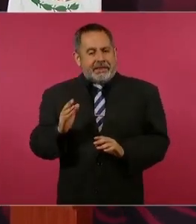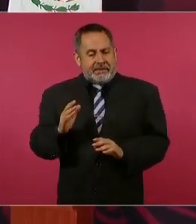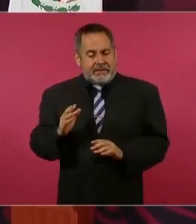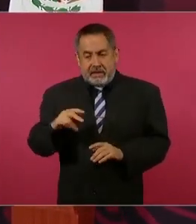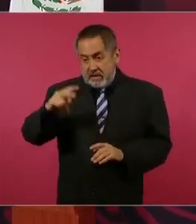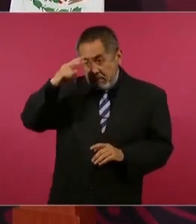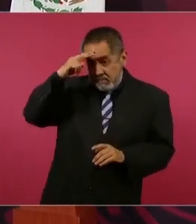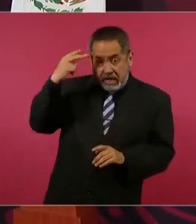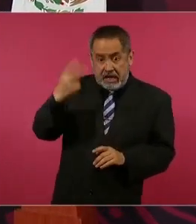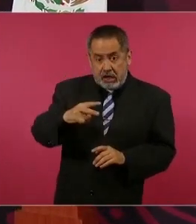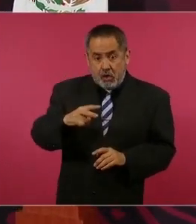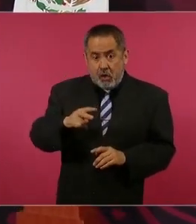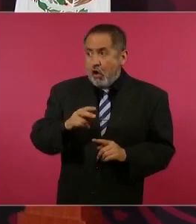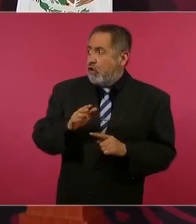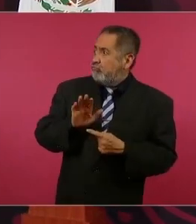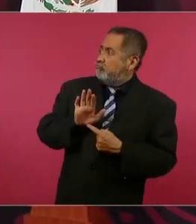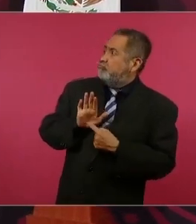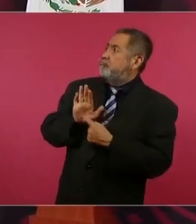México es un ejemplo